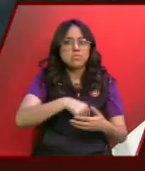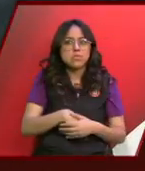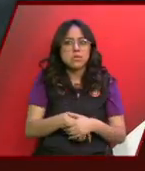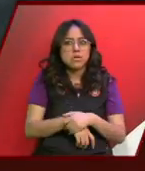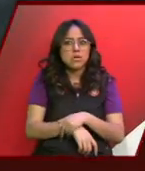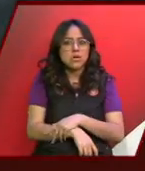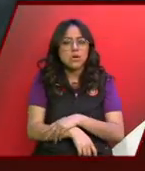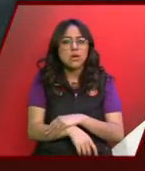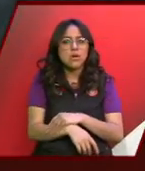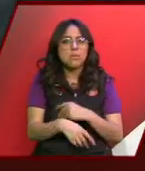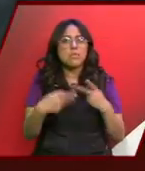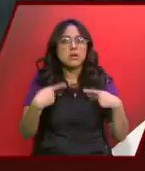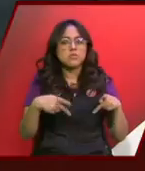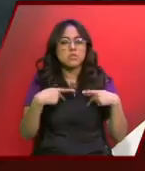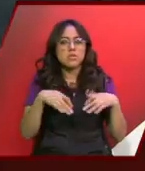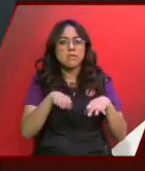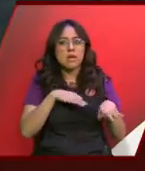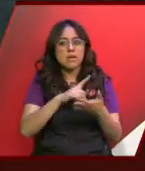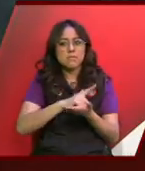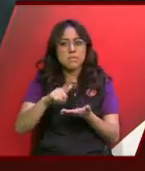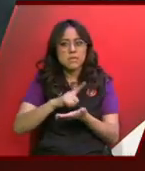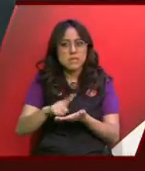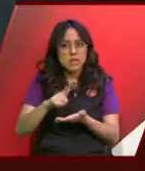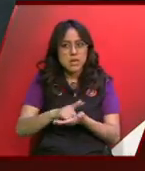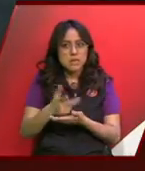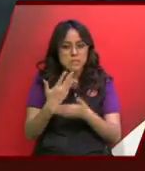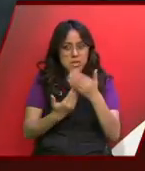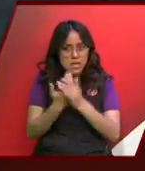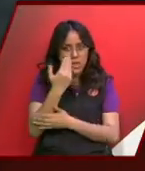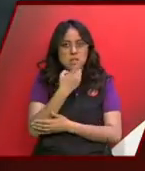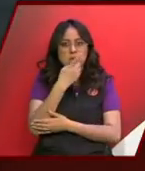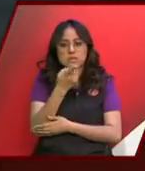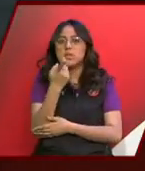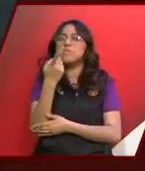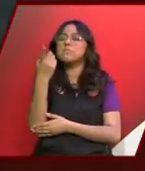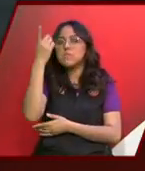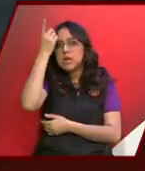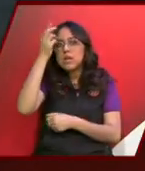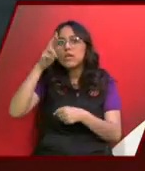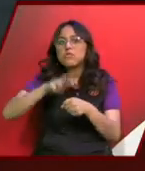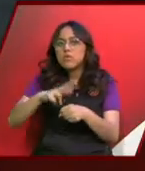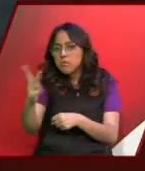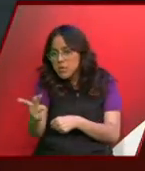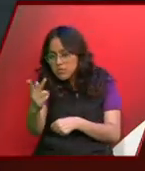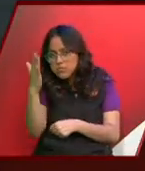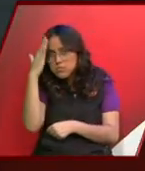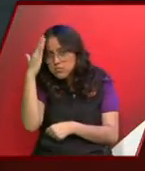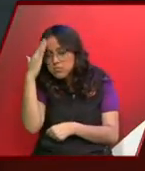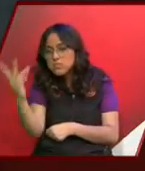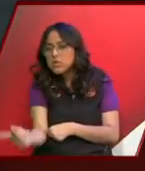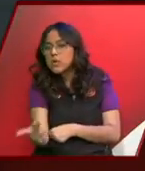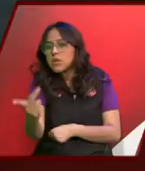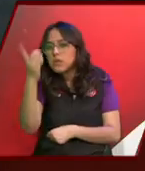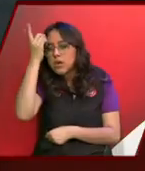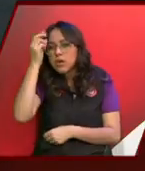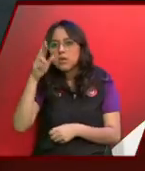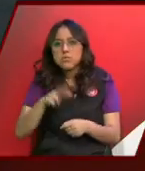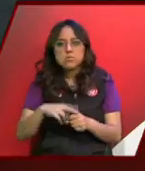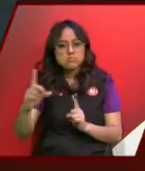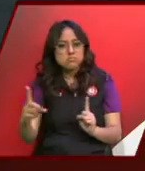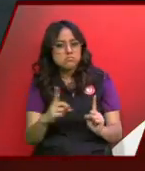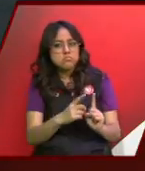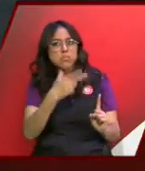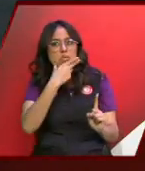el concepto de la mañana se le comenta a la directora de la mañana ella posteriormente le dice al